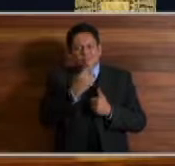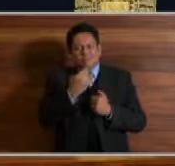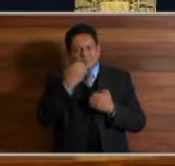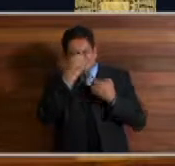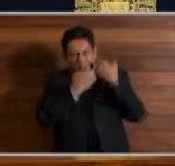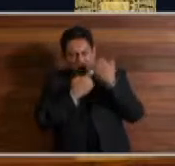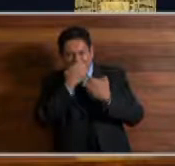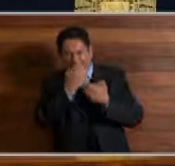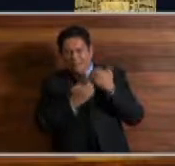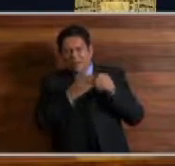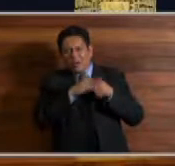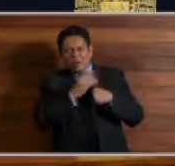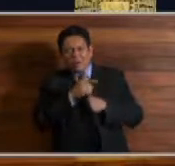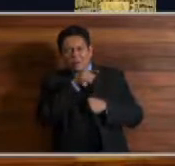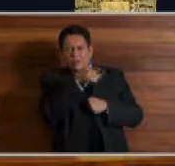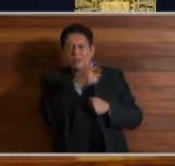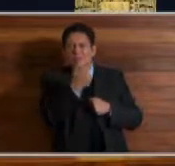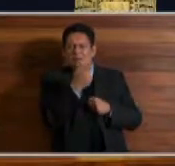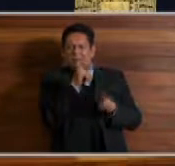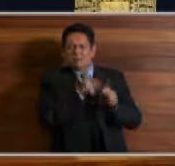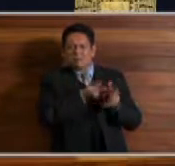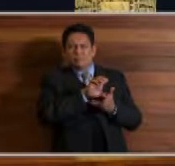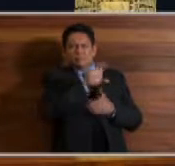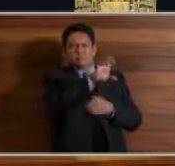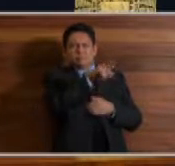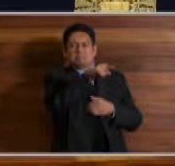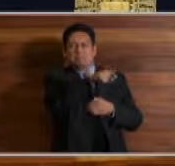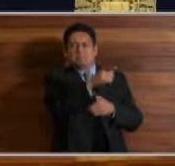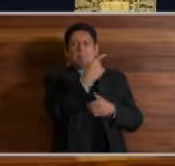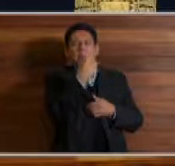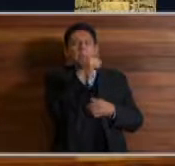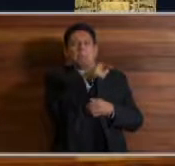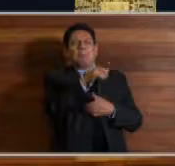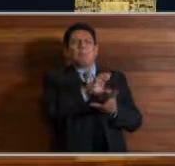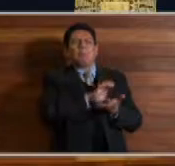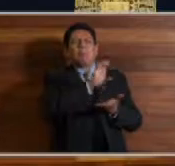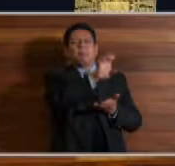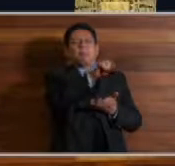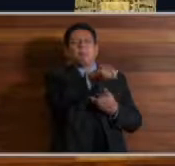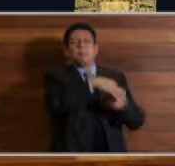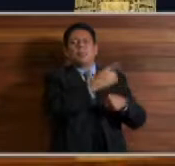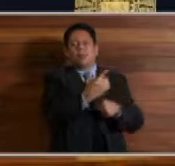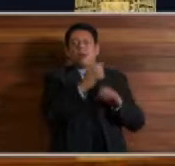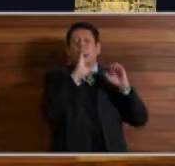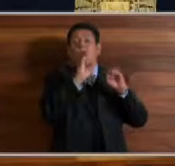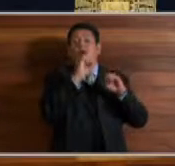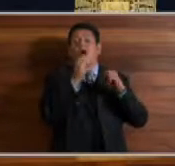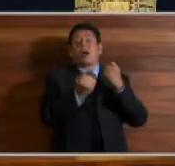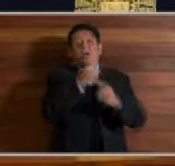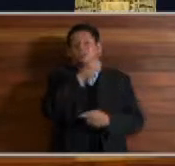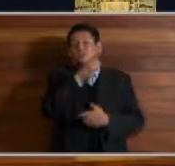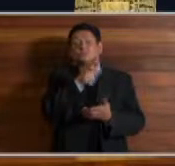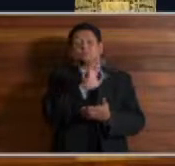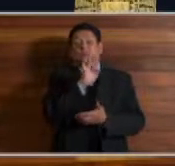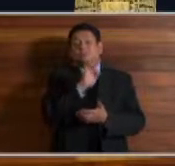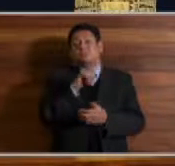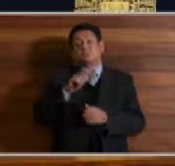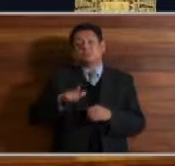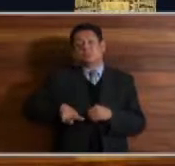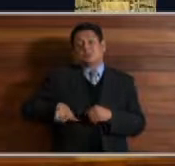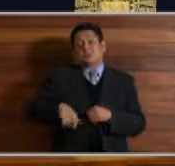en aquellos ramos que ejercen el presupuesto, en donde hayan habido recortes, sobre todo si estos son